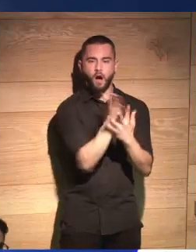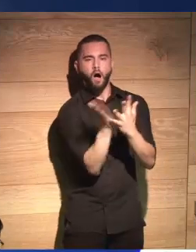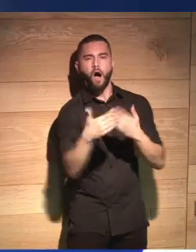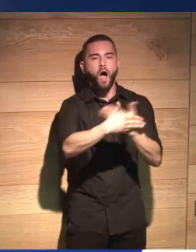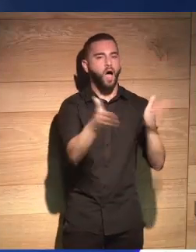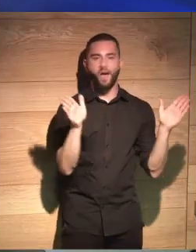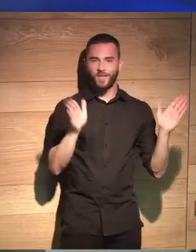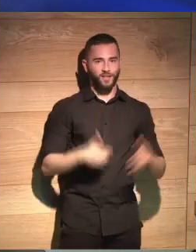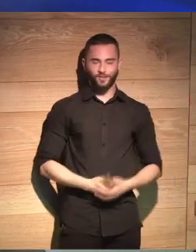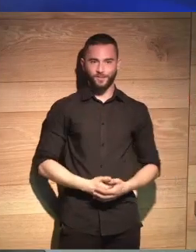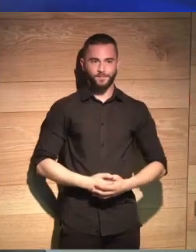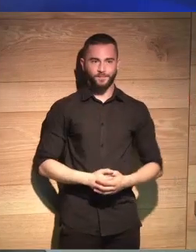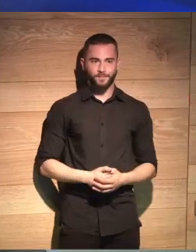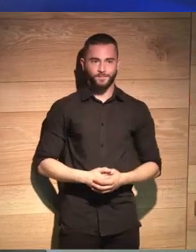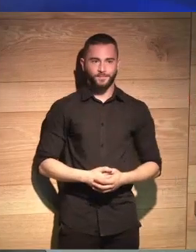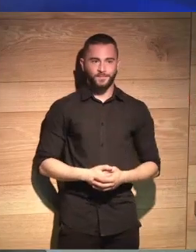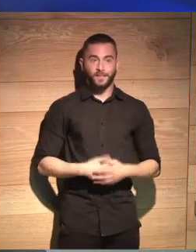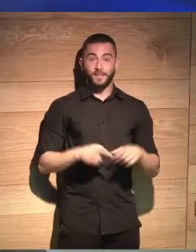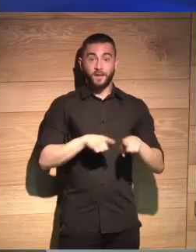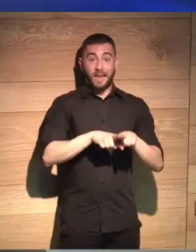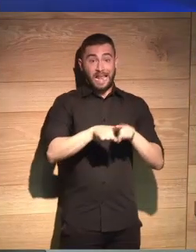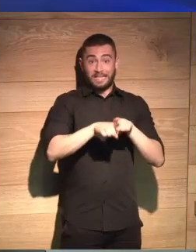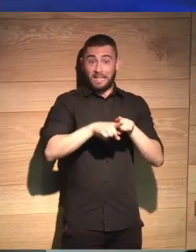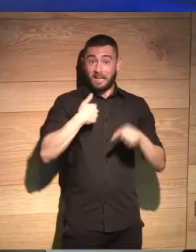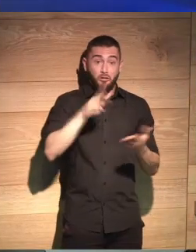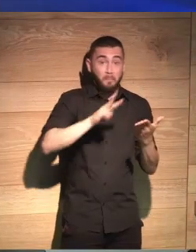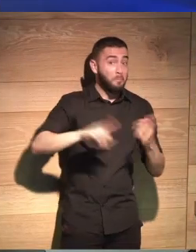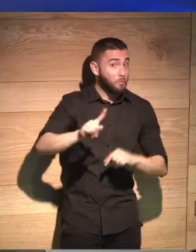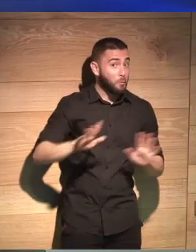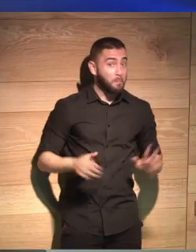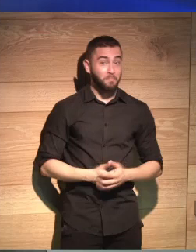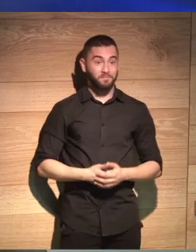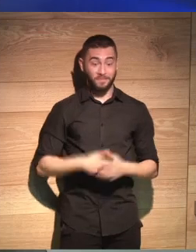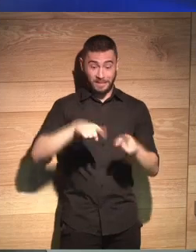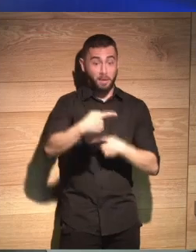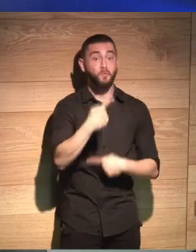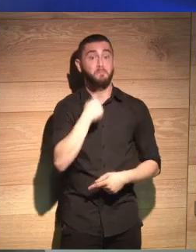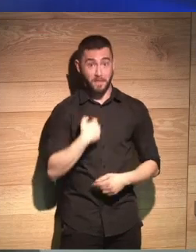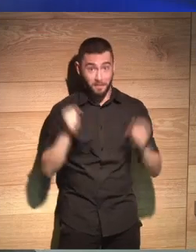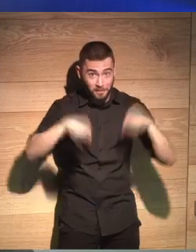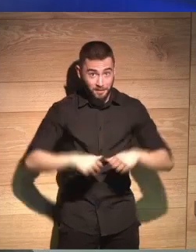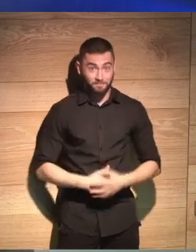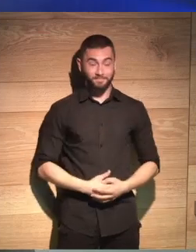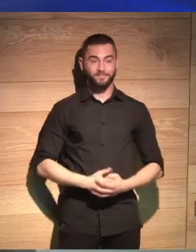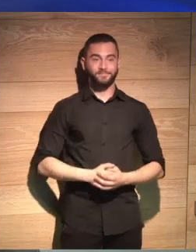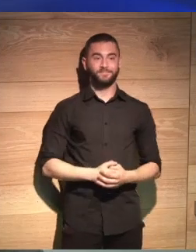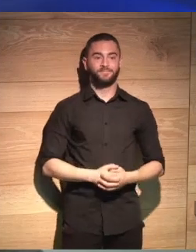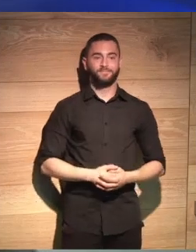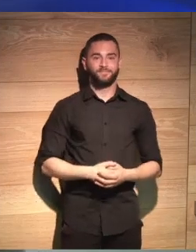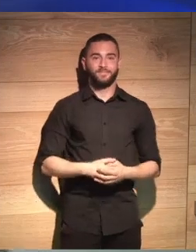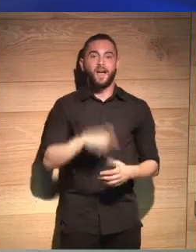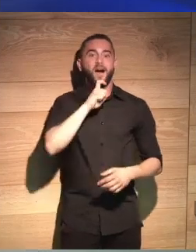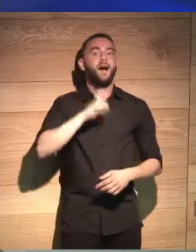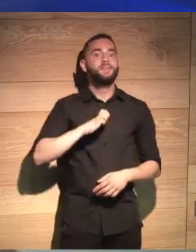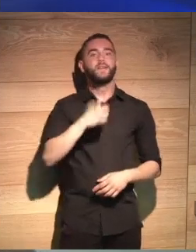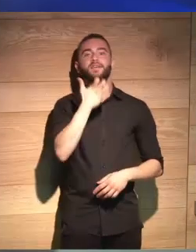posibilidades. Qué bueno que has leído las críticas, porque yo no todavía. Ahí me dices si algo. Ahí me avisas si hay